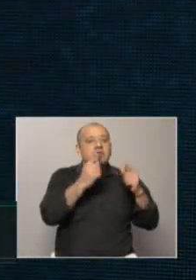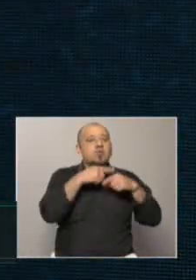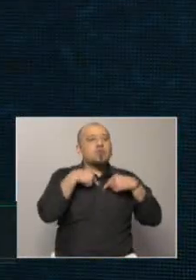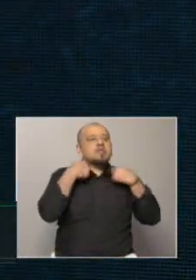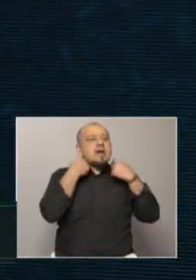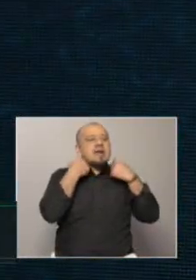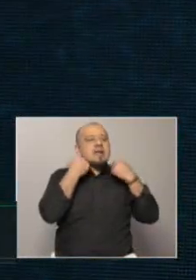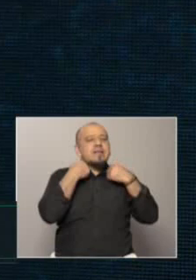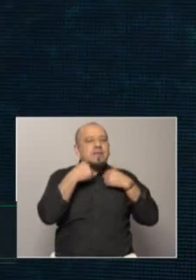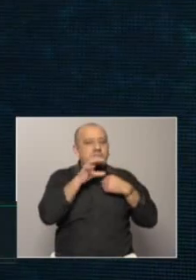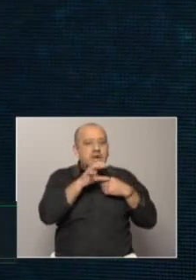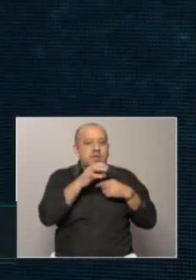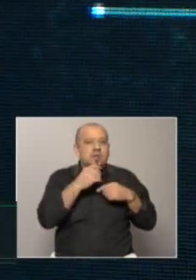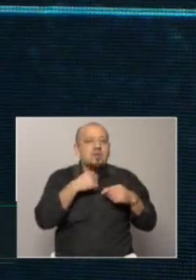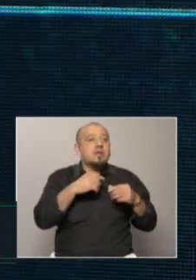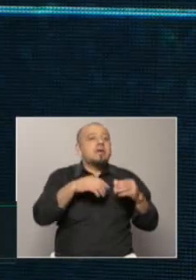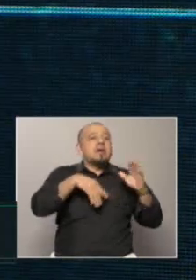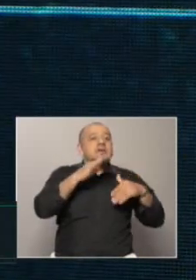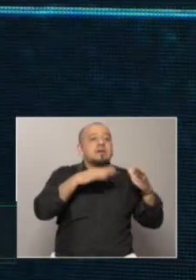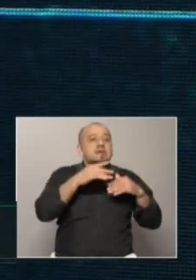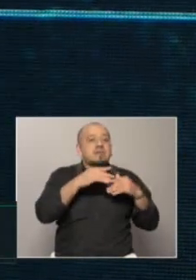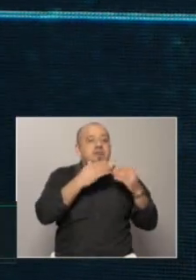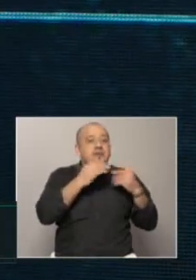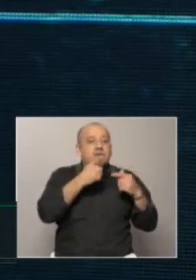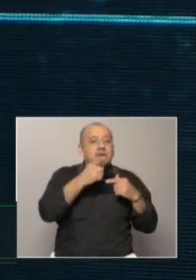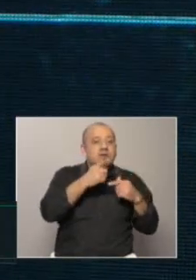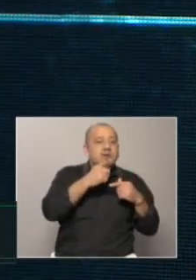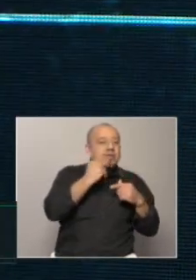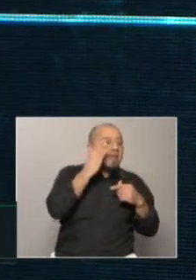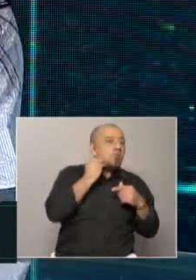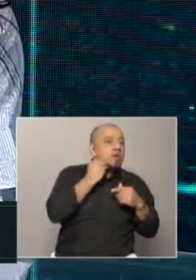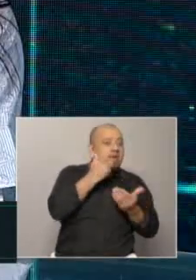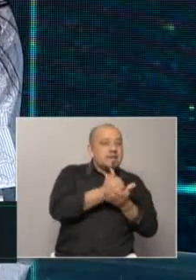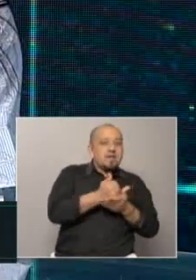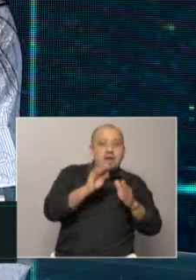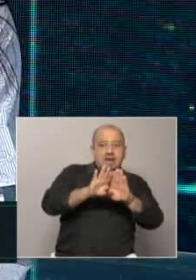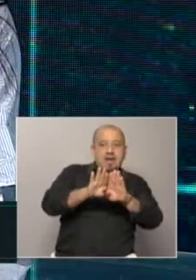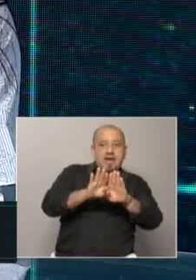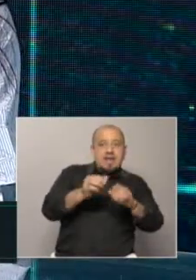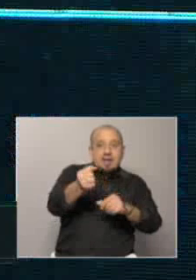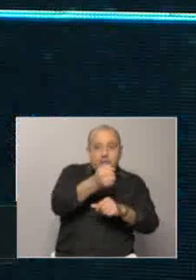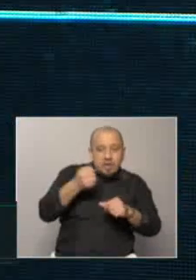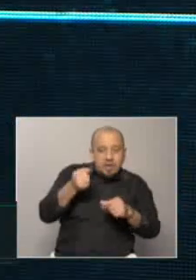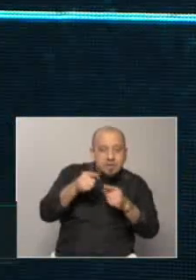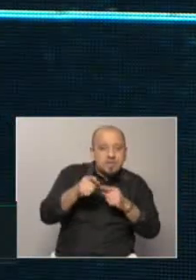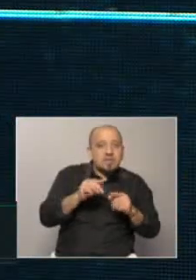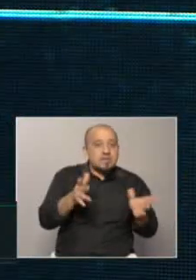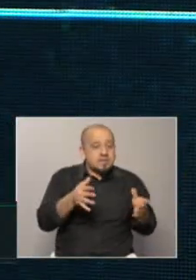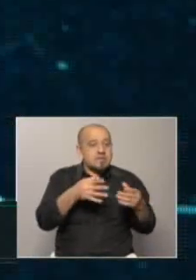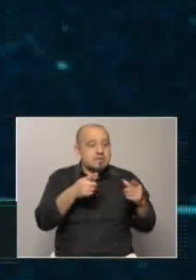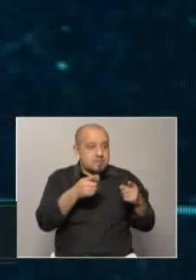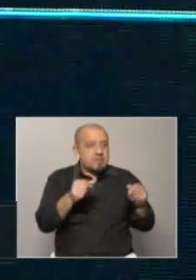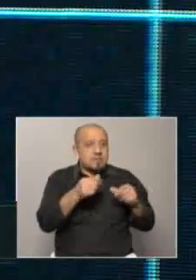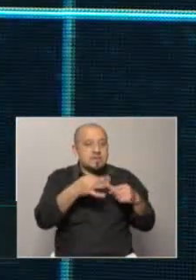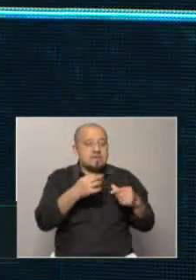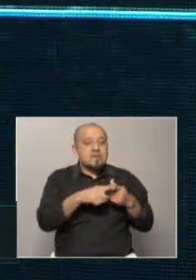perro. Y bueno, así era toda nota. Y cada tanto me hablaba de la abuela que estaba dentro del armario. Pero rescatamos algunas cosas. Salió un especial, de hecho, de